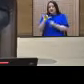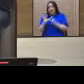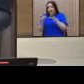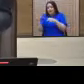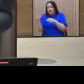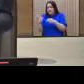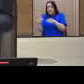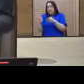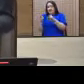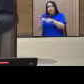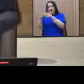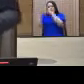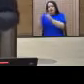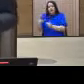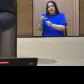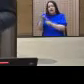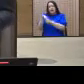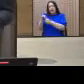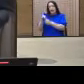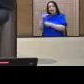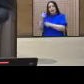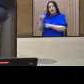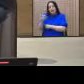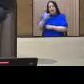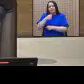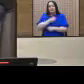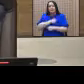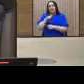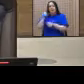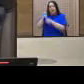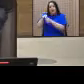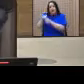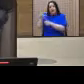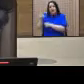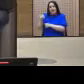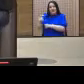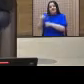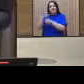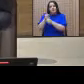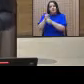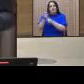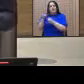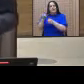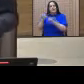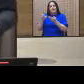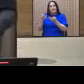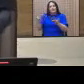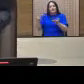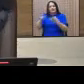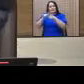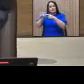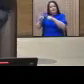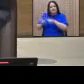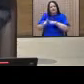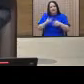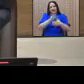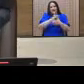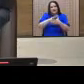se dictaminó el proyecto de recursos distribuidos. Este es un importante proyecto que presentamos varios